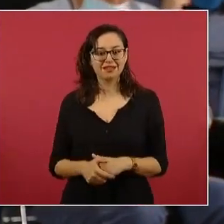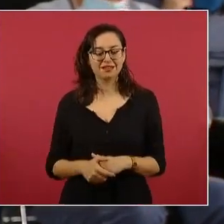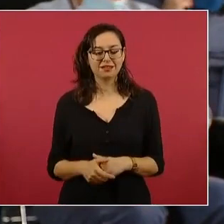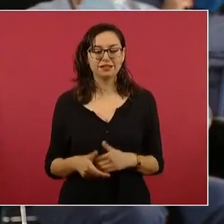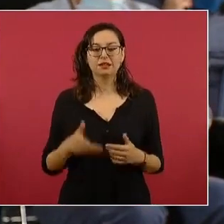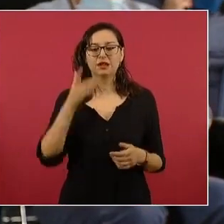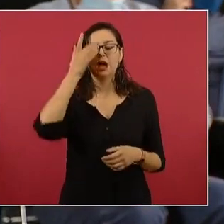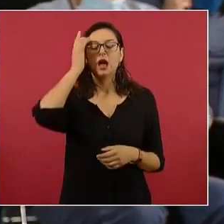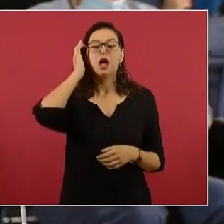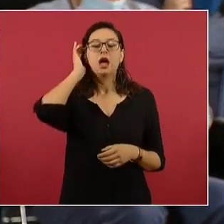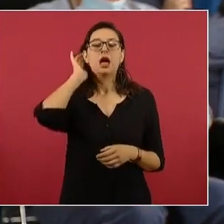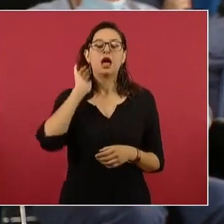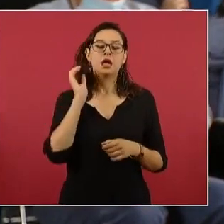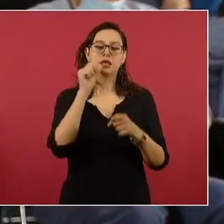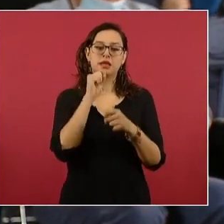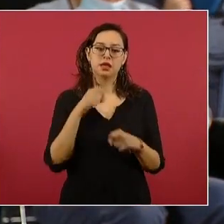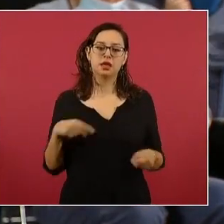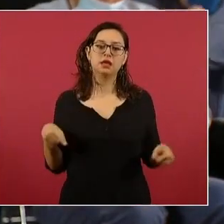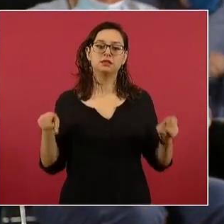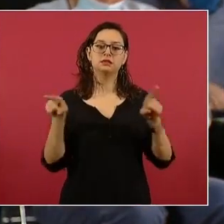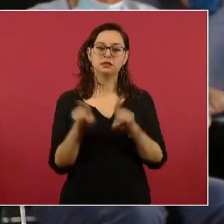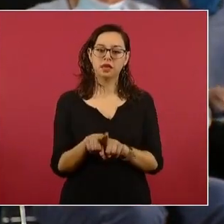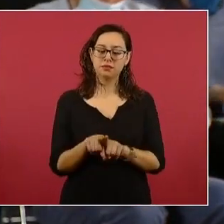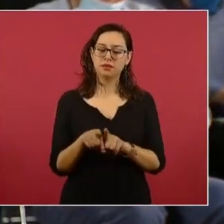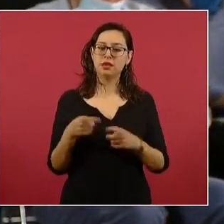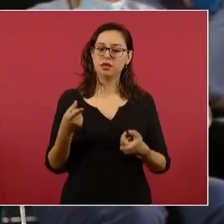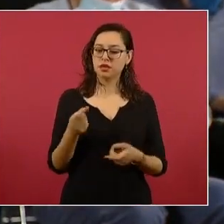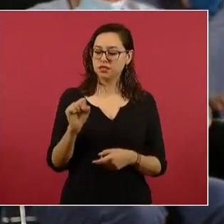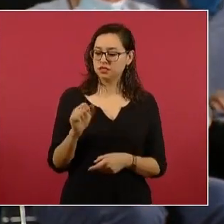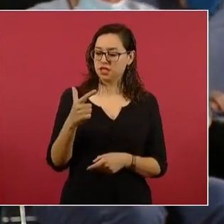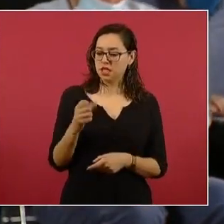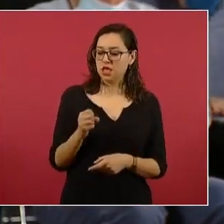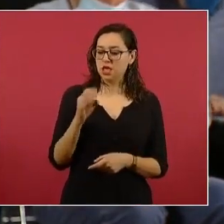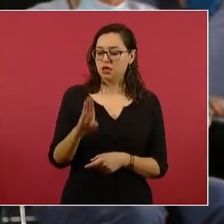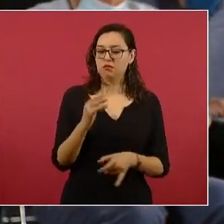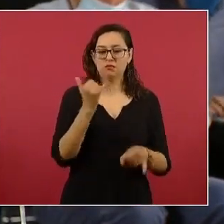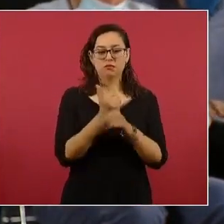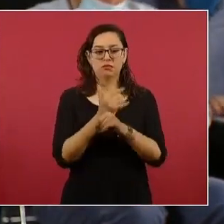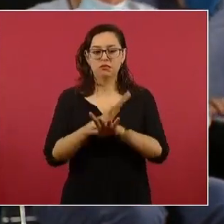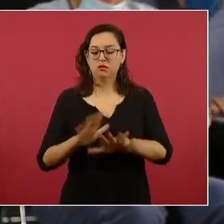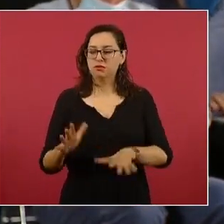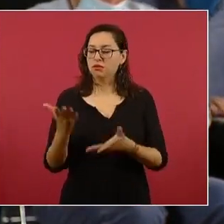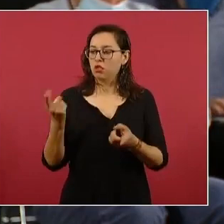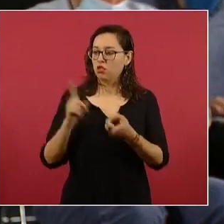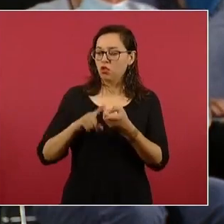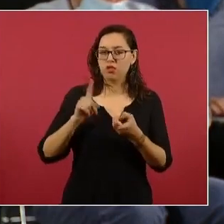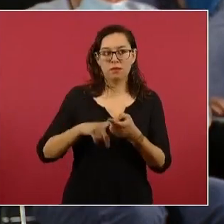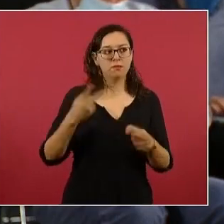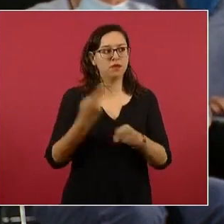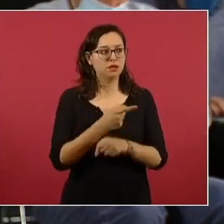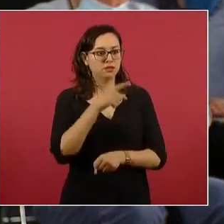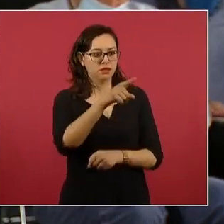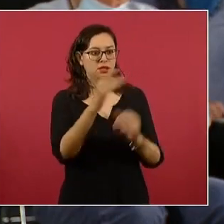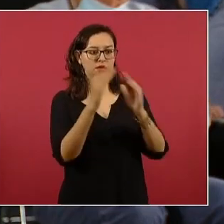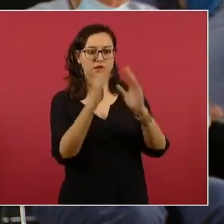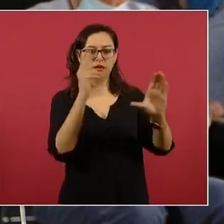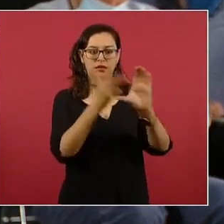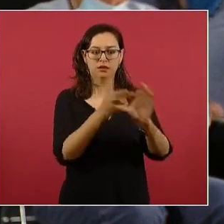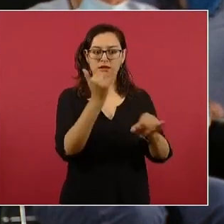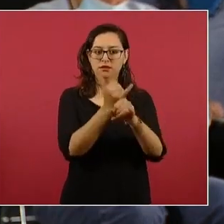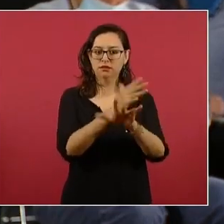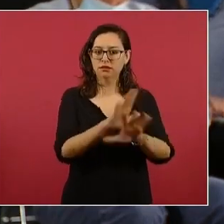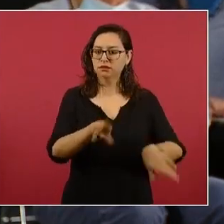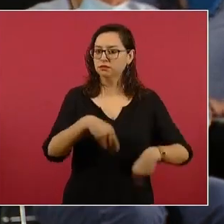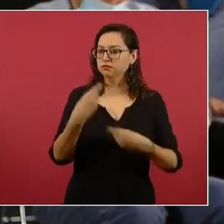se revela también que la Secretaría de Gobernación no ha entregado información de estos refugios a la Procuraduría Federal de